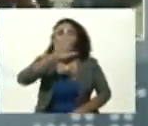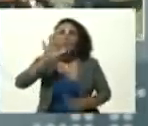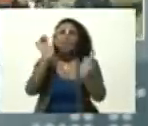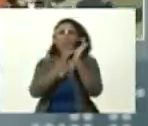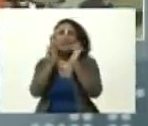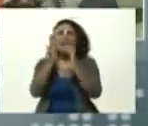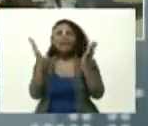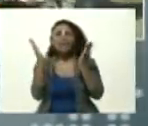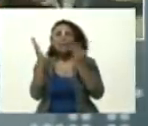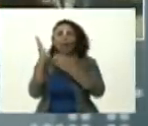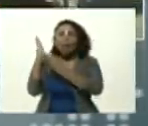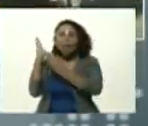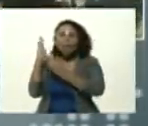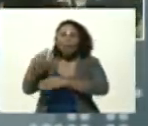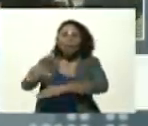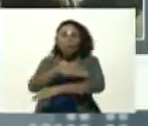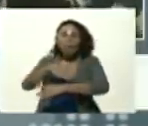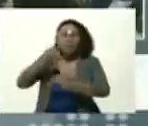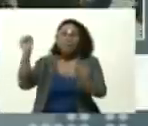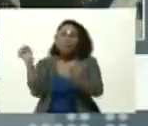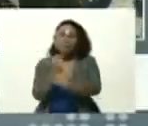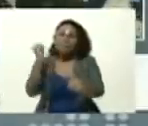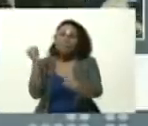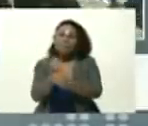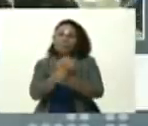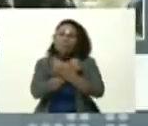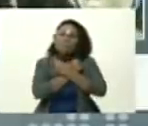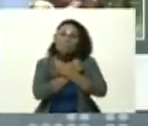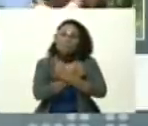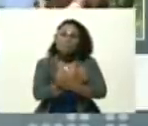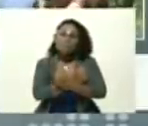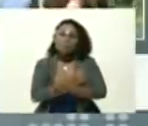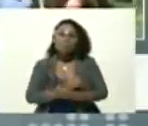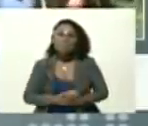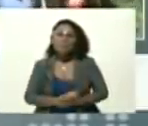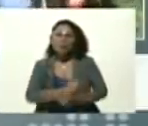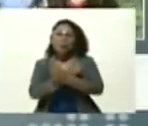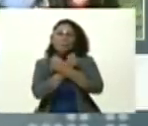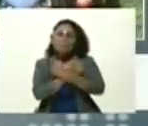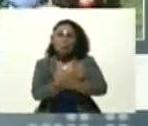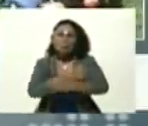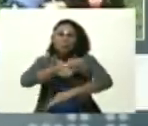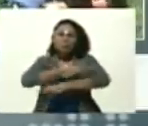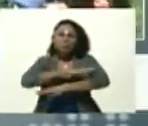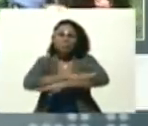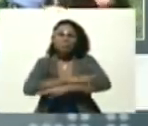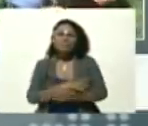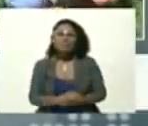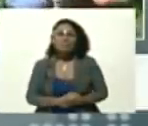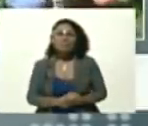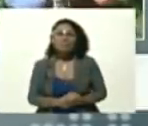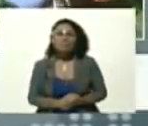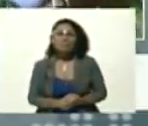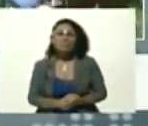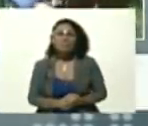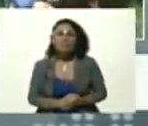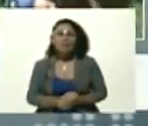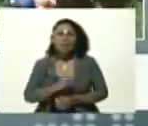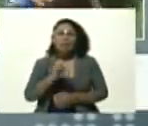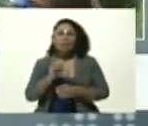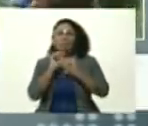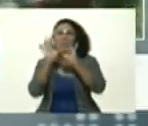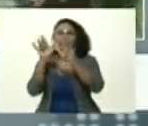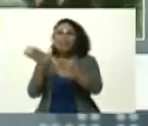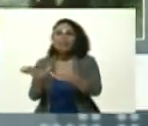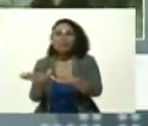Cristo, ese que está en las calles trabajando con amor, amor en acción. Las